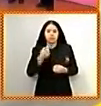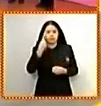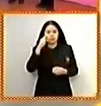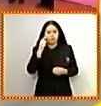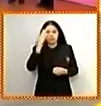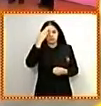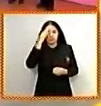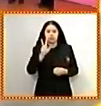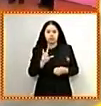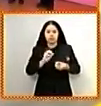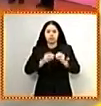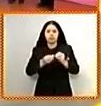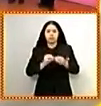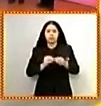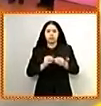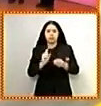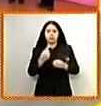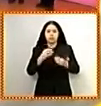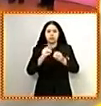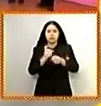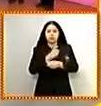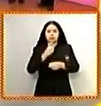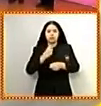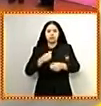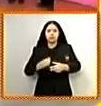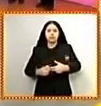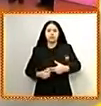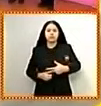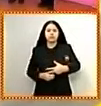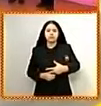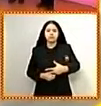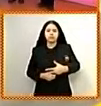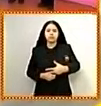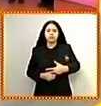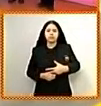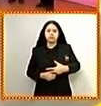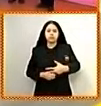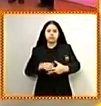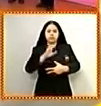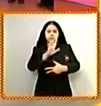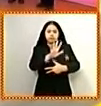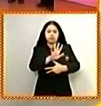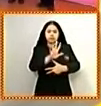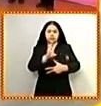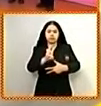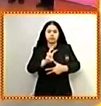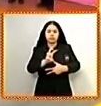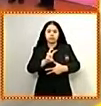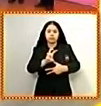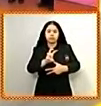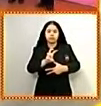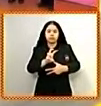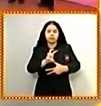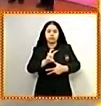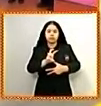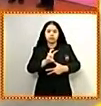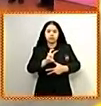los tres números. Primer número, y ese es el 56, segundo número.